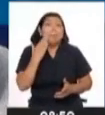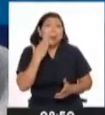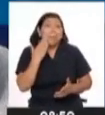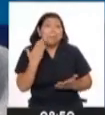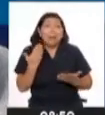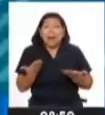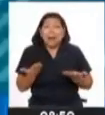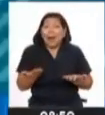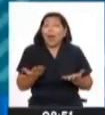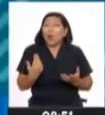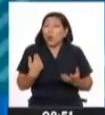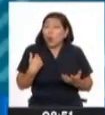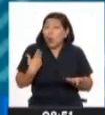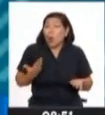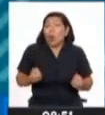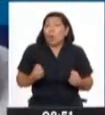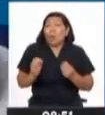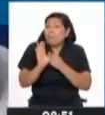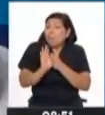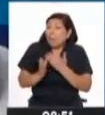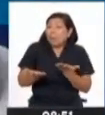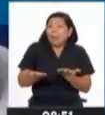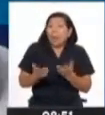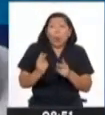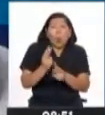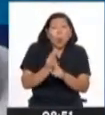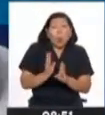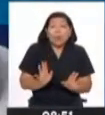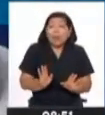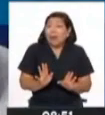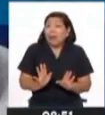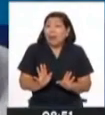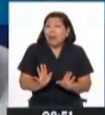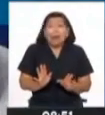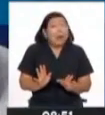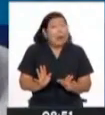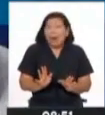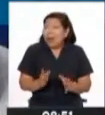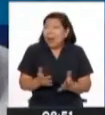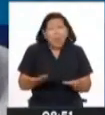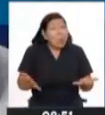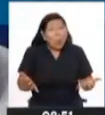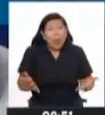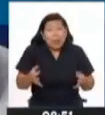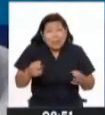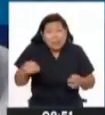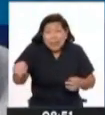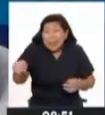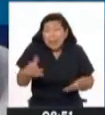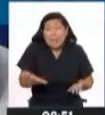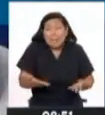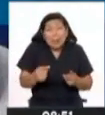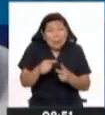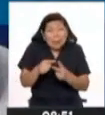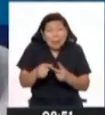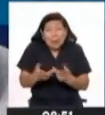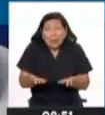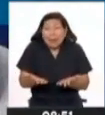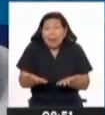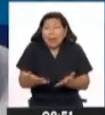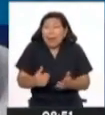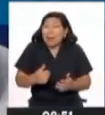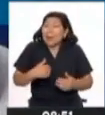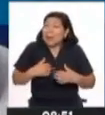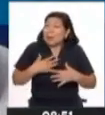que supuestamente deberían protegerlos, cuidarlos, no están siendo un agente seguro para que desarrolle una